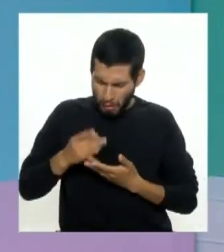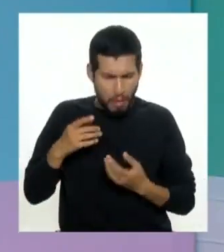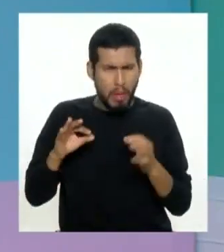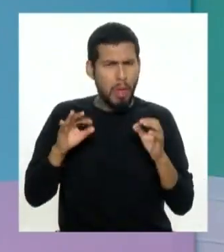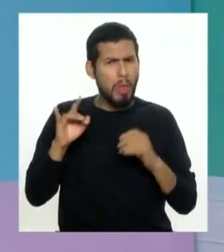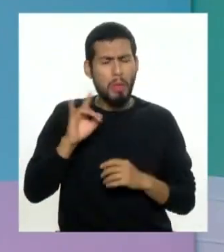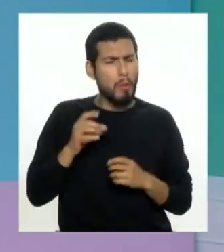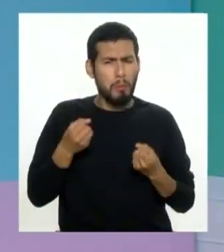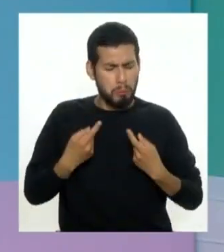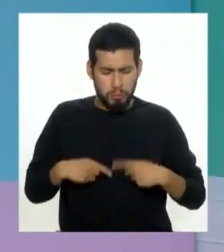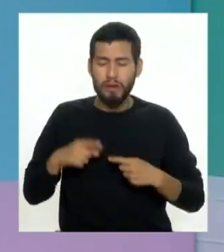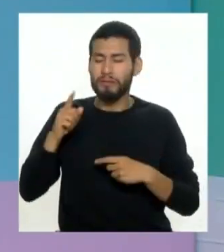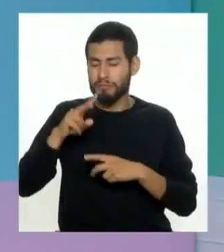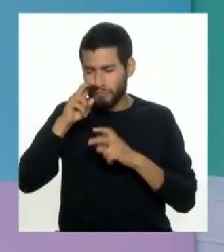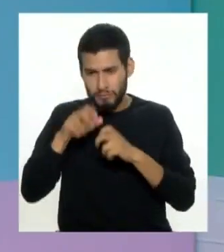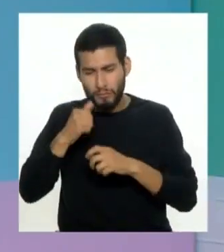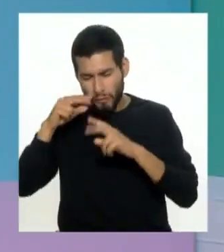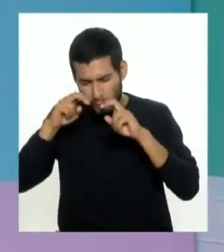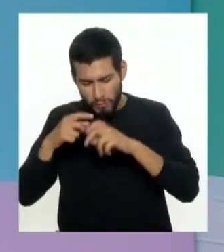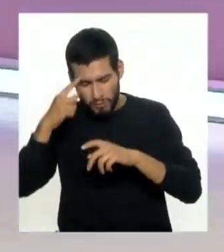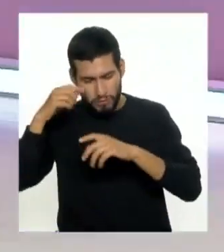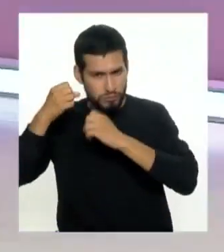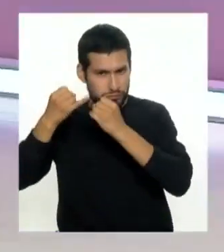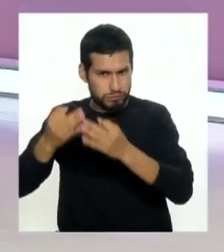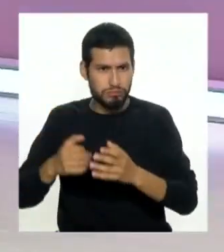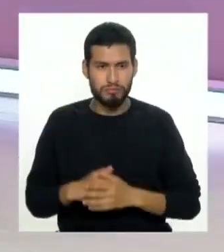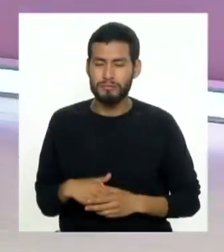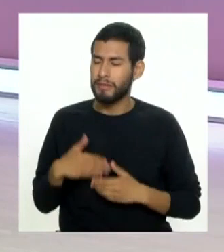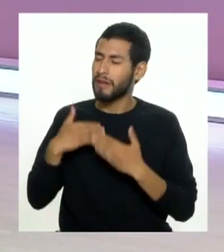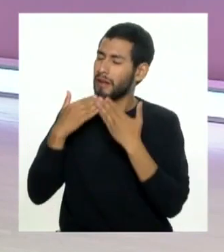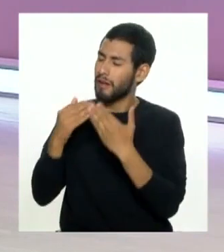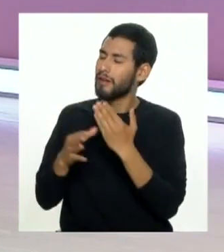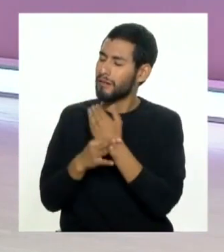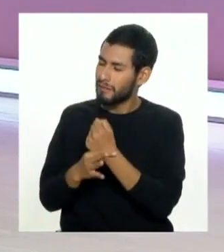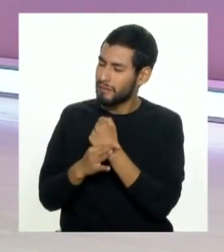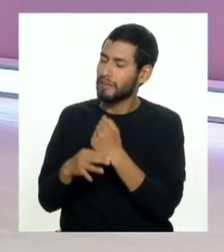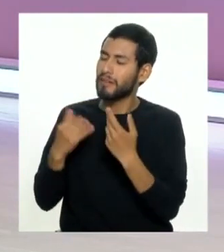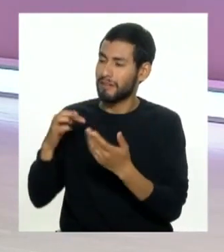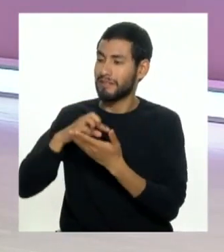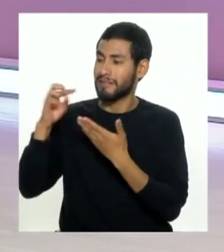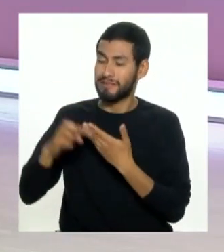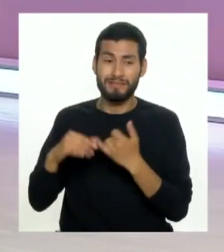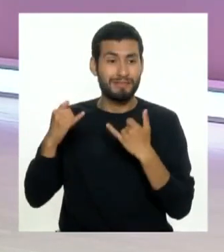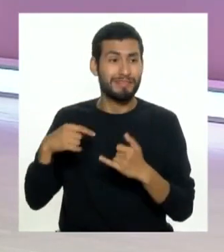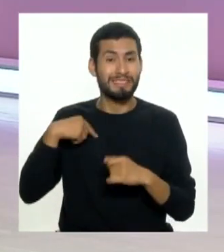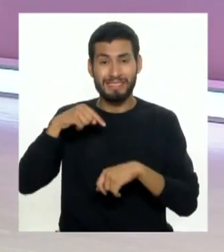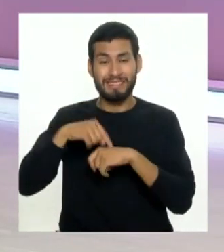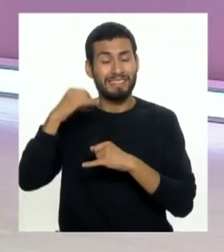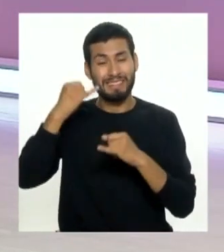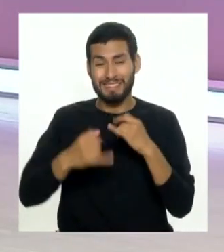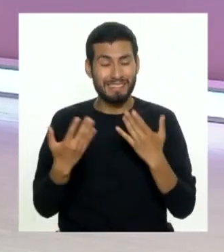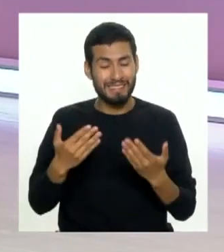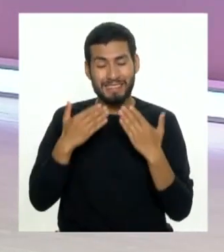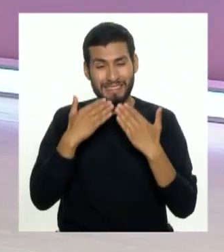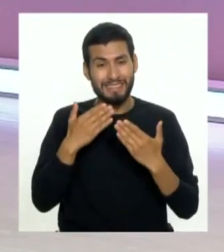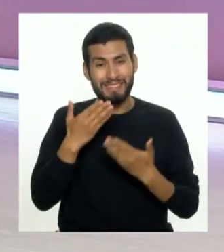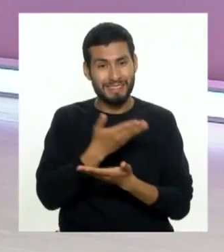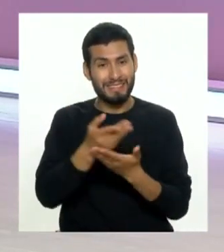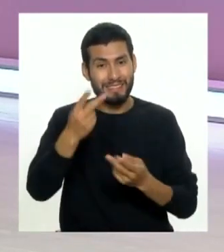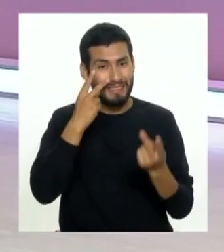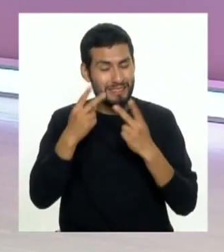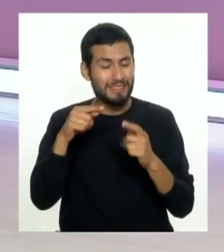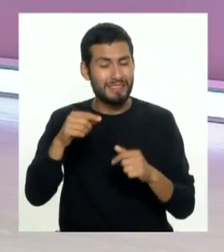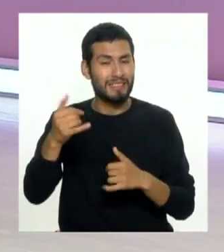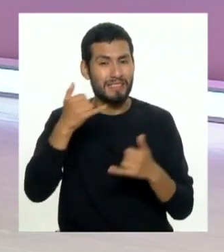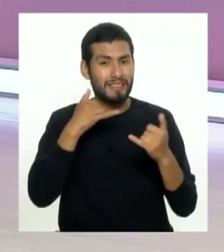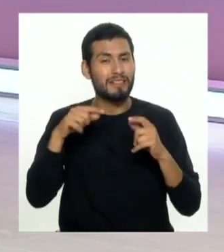como la neuromodulación para controlar un poco más la enfermedad. Muchas gracias, doctor. Muchas gracias, doctor. Ha sido un programa estupendo. Se nos pasó el tiempo. Gracias a todos nuestros televidentes que nos